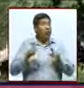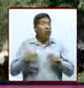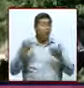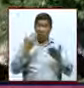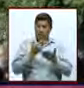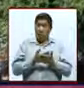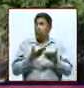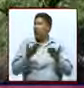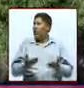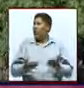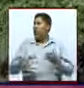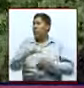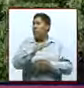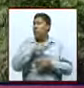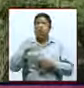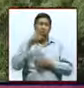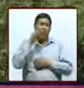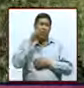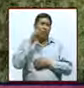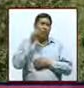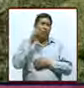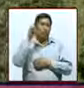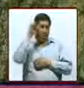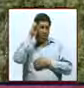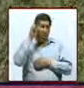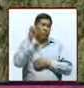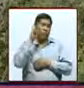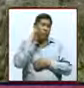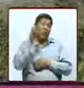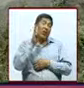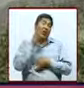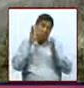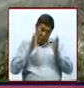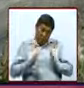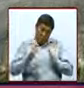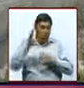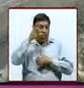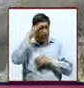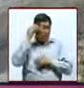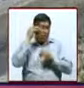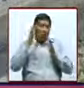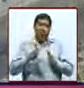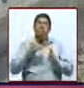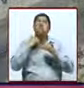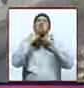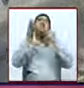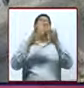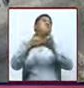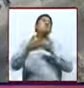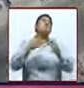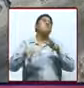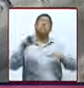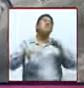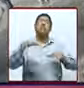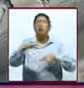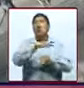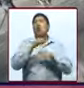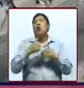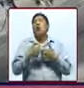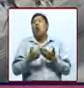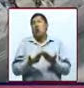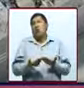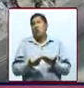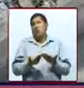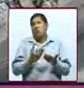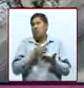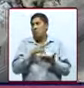acá, tanto del ala evista como del ala arcista, hicieron prácticamente lo que les dio la gana en la Plaza Baroa, que no tiene